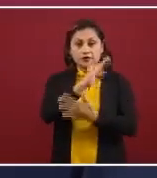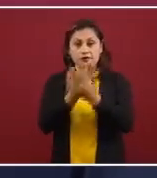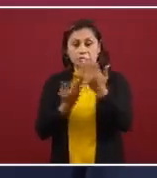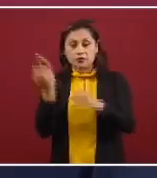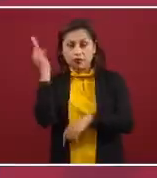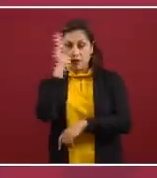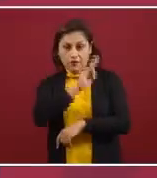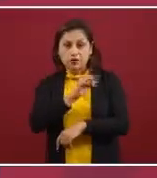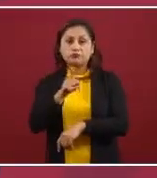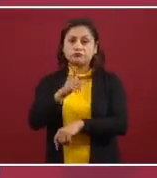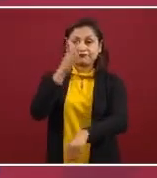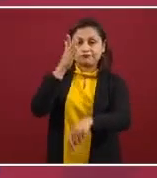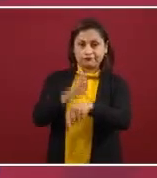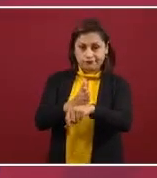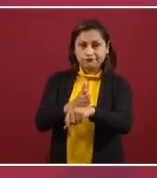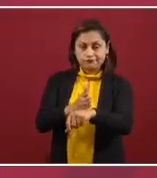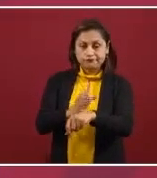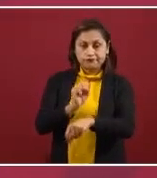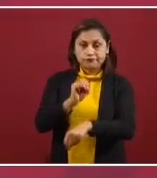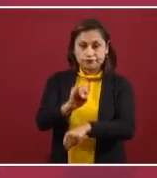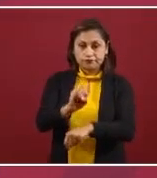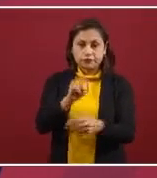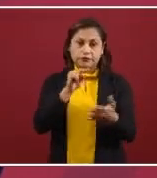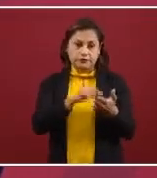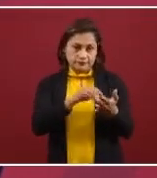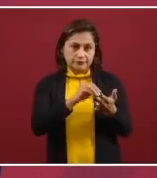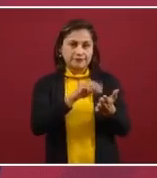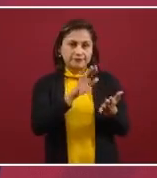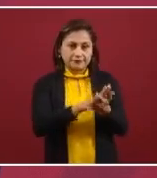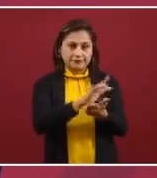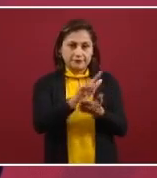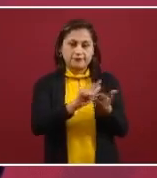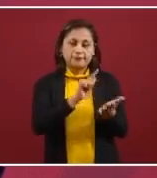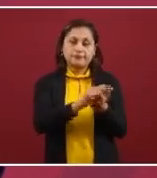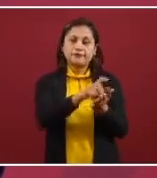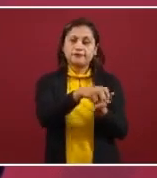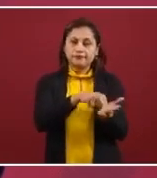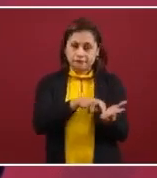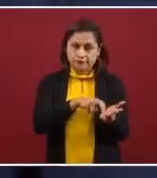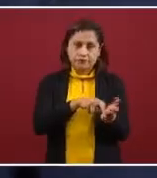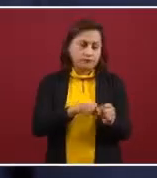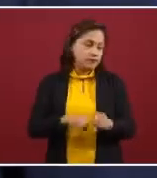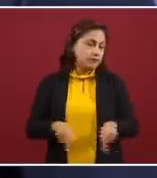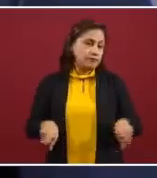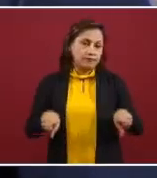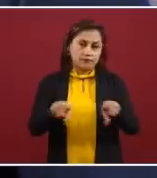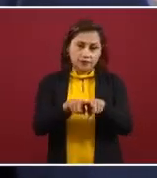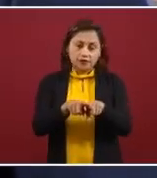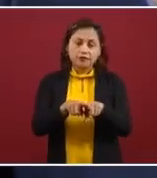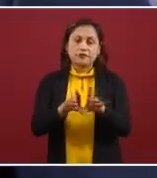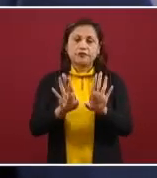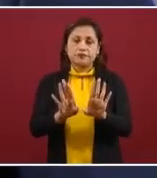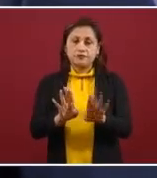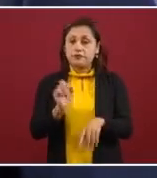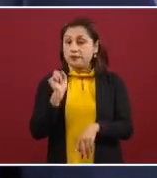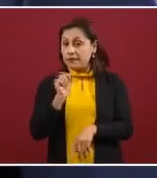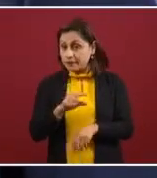parte de lo mismo. También en este caso, los conservadores